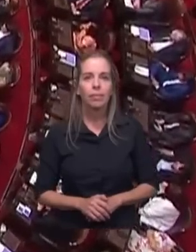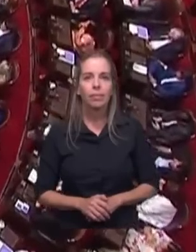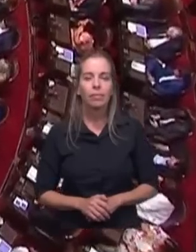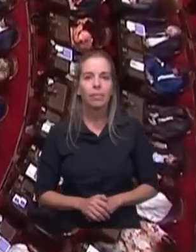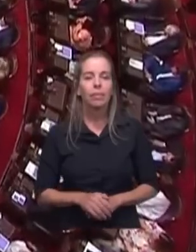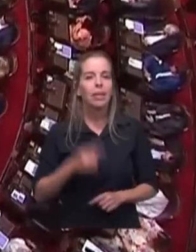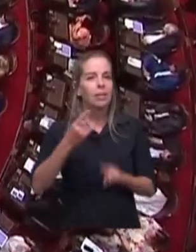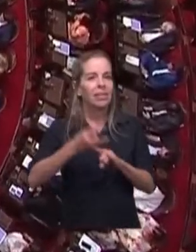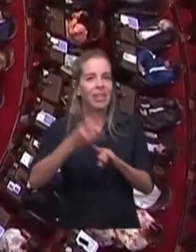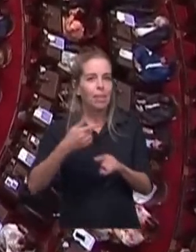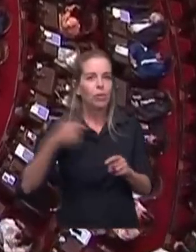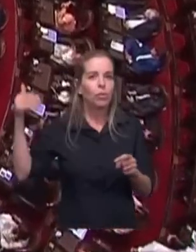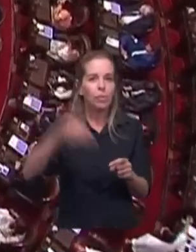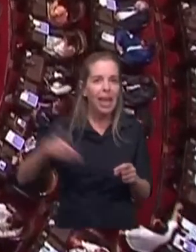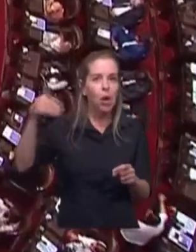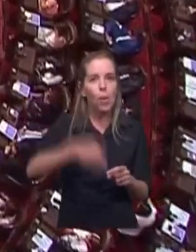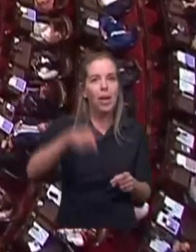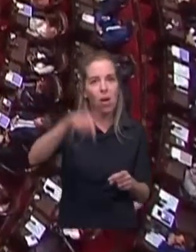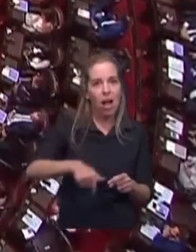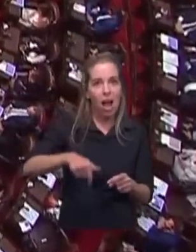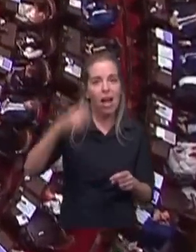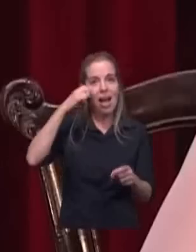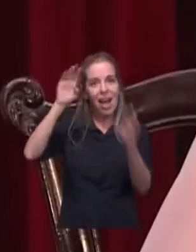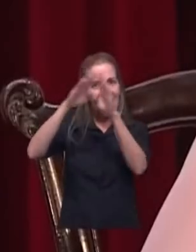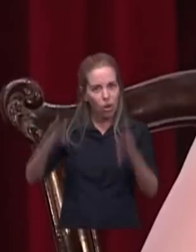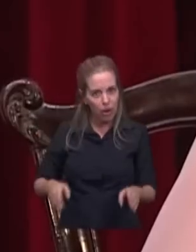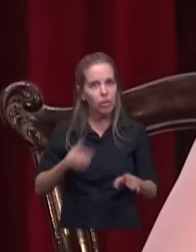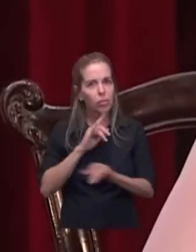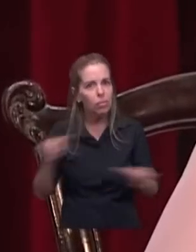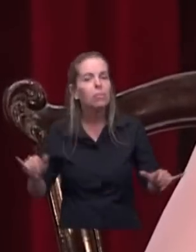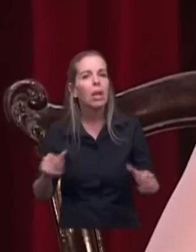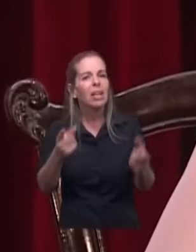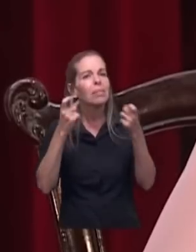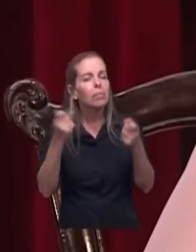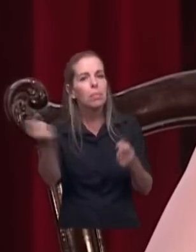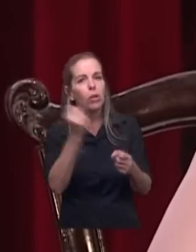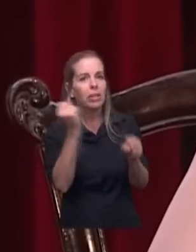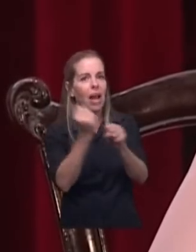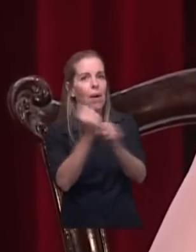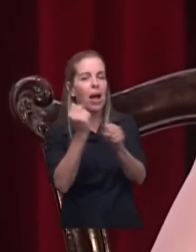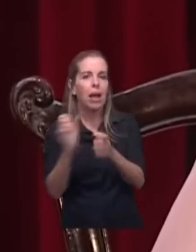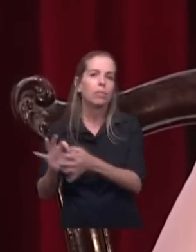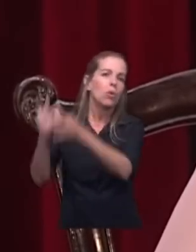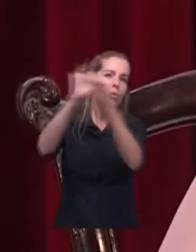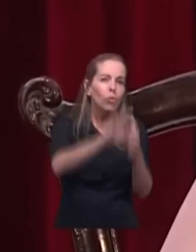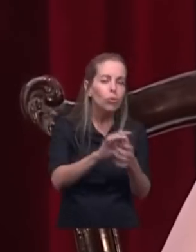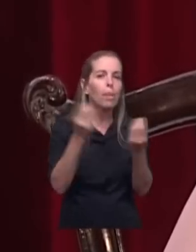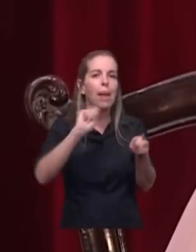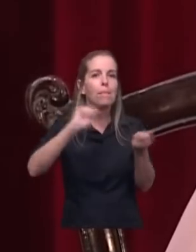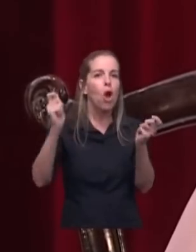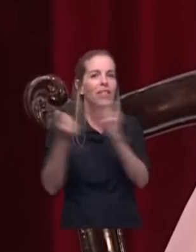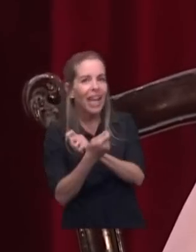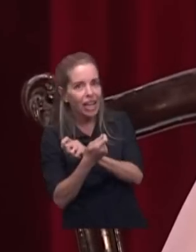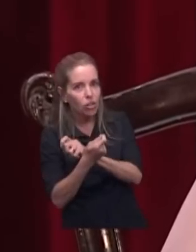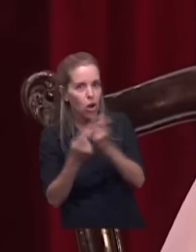En cada oportunidad que vine a este recinto expresé la necesidad de trabajar mancomunadamente para realizar las adecuaciones necesarias a